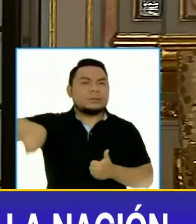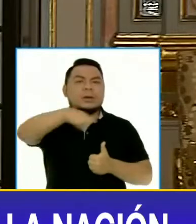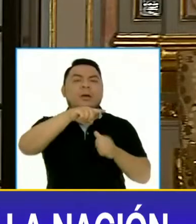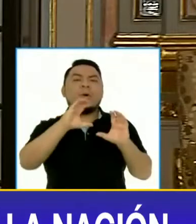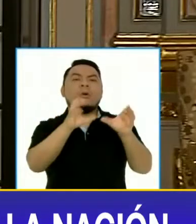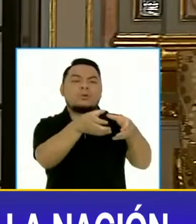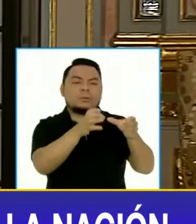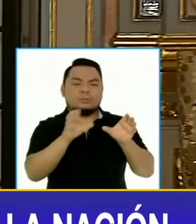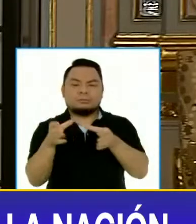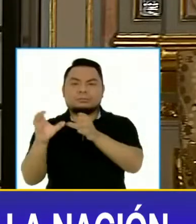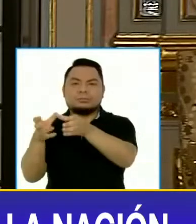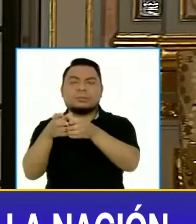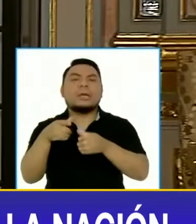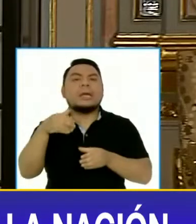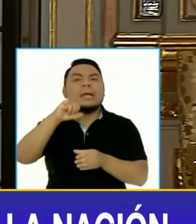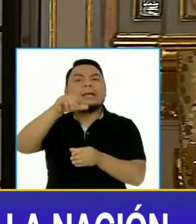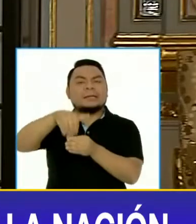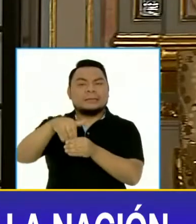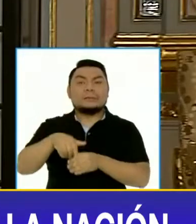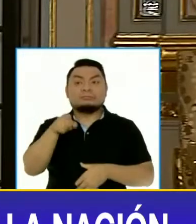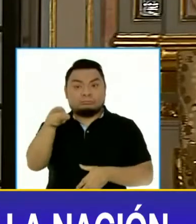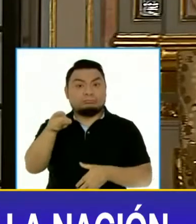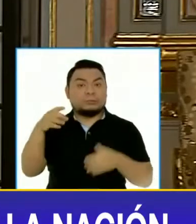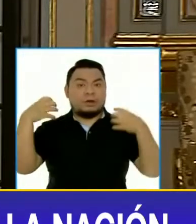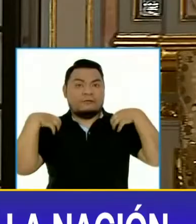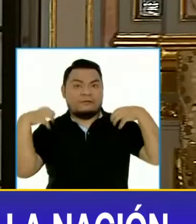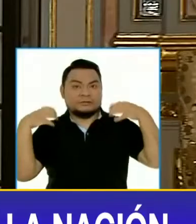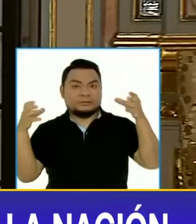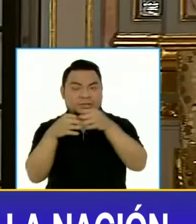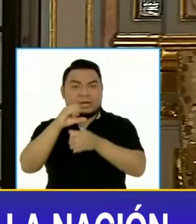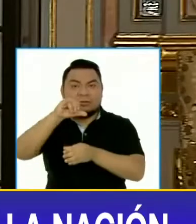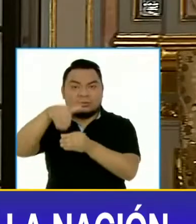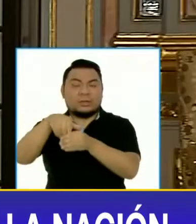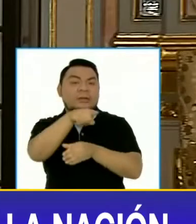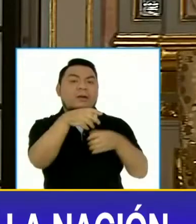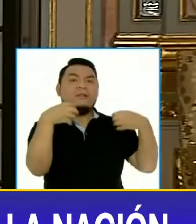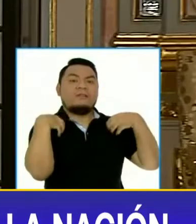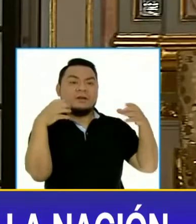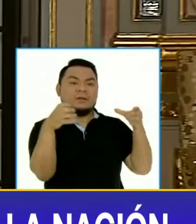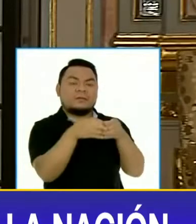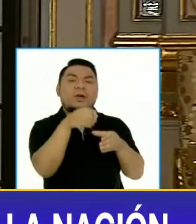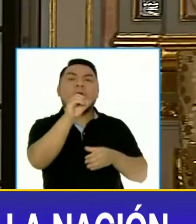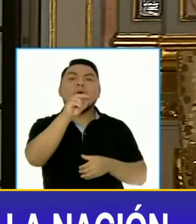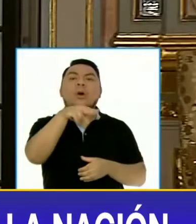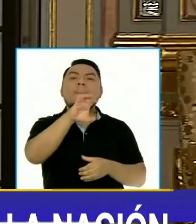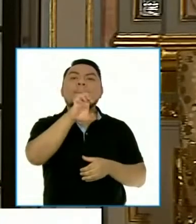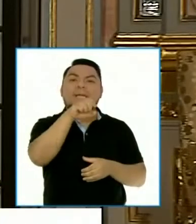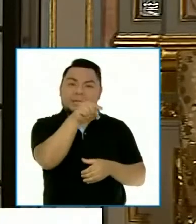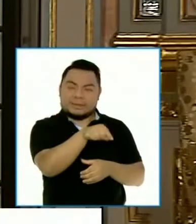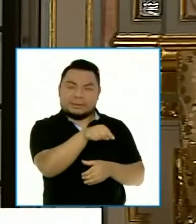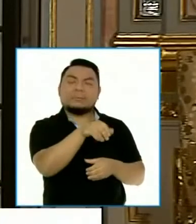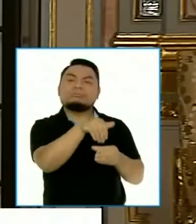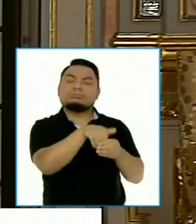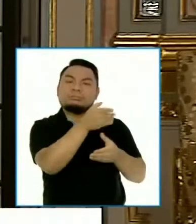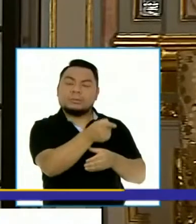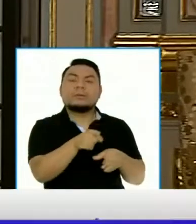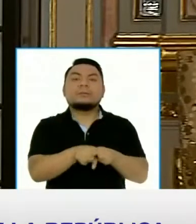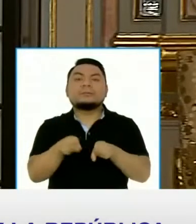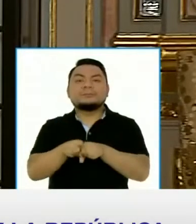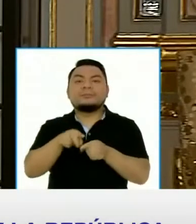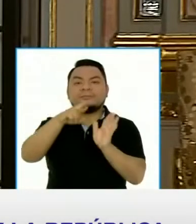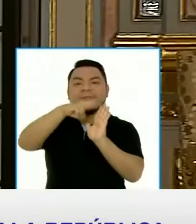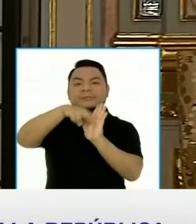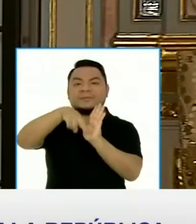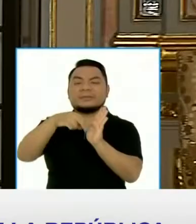organismos electorales, el Jurado Nacional de Elecciones, la Oficina Nacional de Procesos Electorales, OMPE, y el